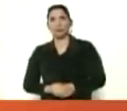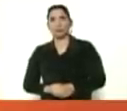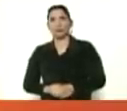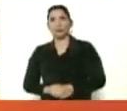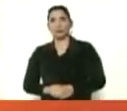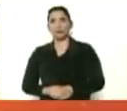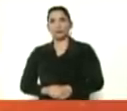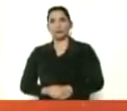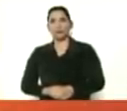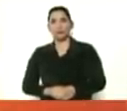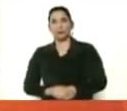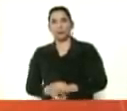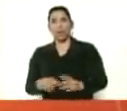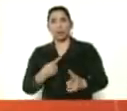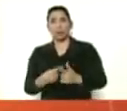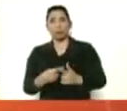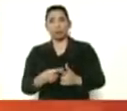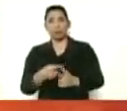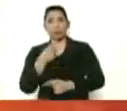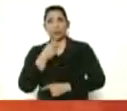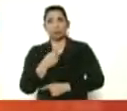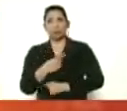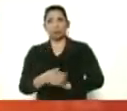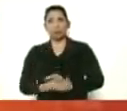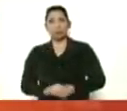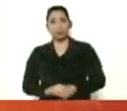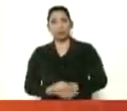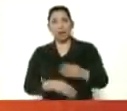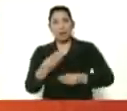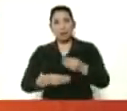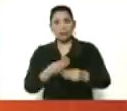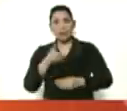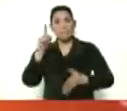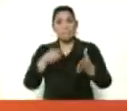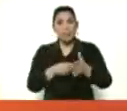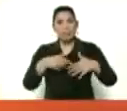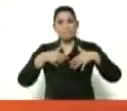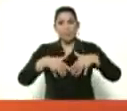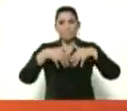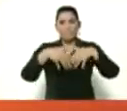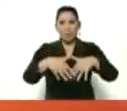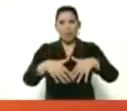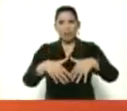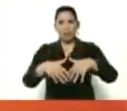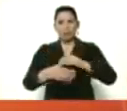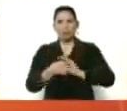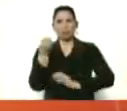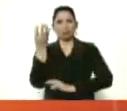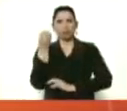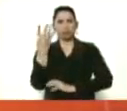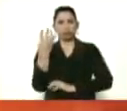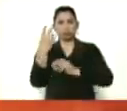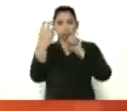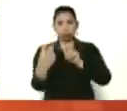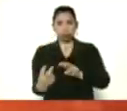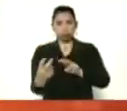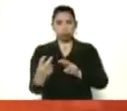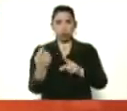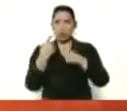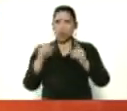Y entonces hacían, vamos a hacer 1,000 marchas y cabildos abiertos y otra